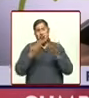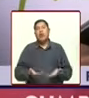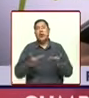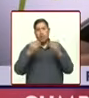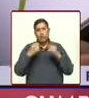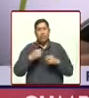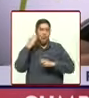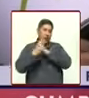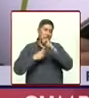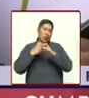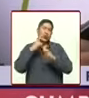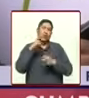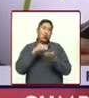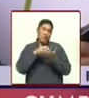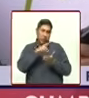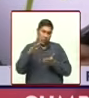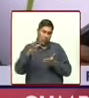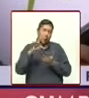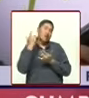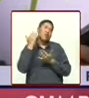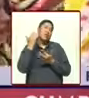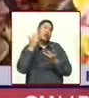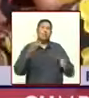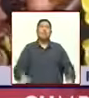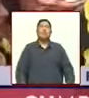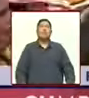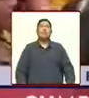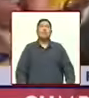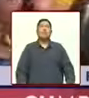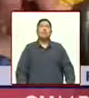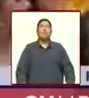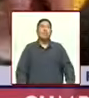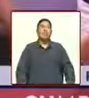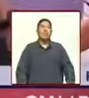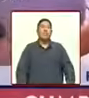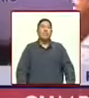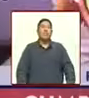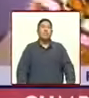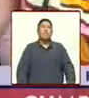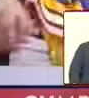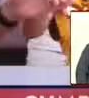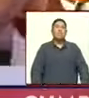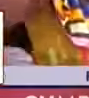aquí en Expo Cruz 2024. Los esperamos en la sede del sueño.